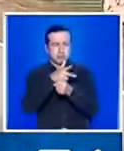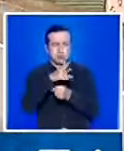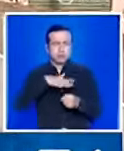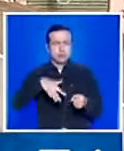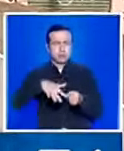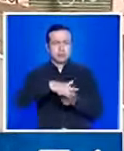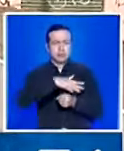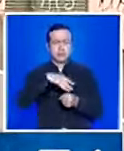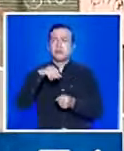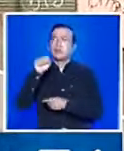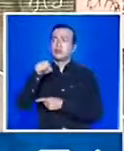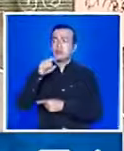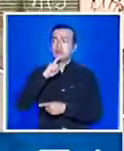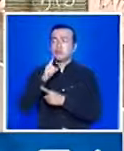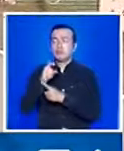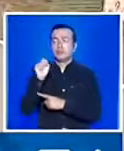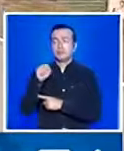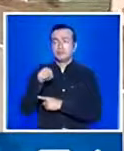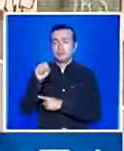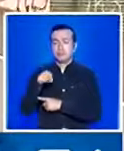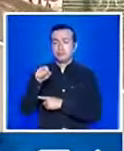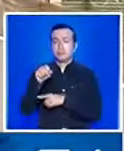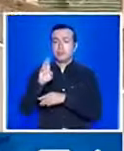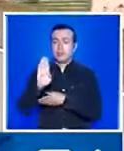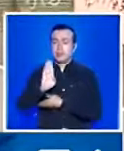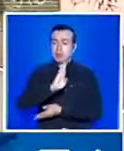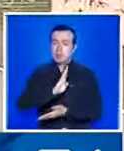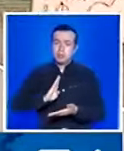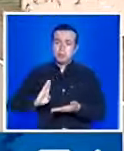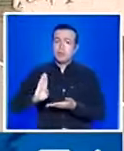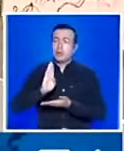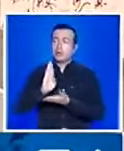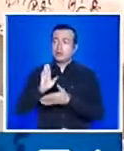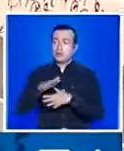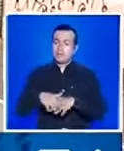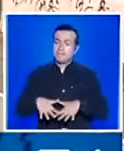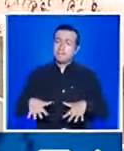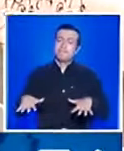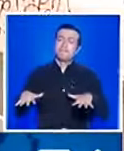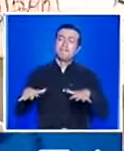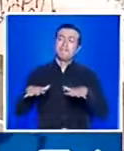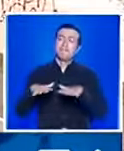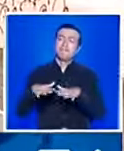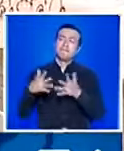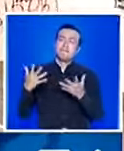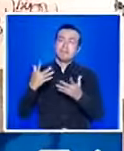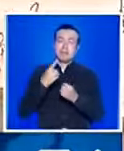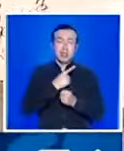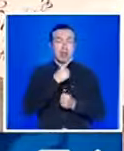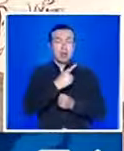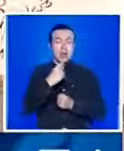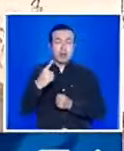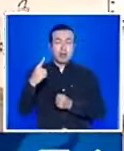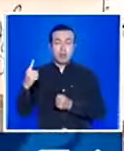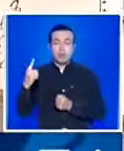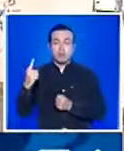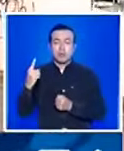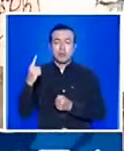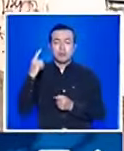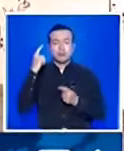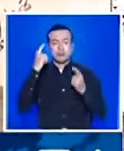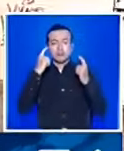zona. Sí, definitivamente. Nuestro barrio, de una u otra manera, cada uno de los vecinos ha buscado la manera